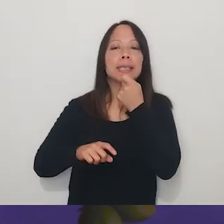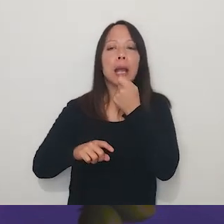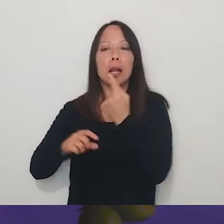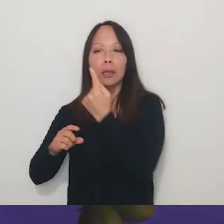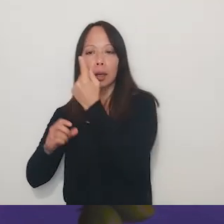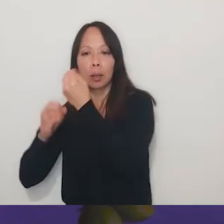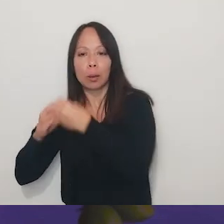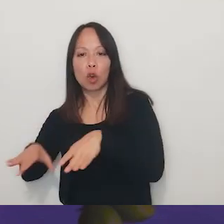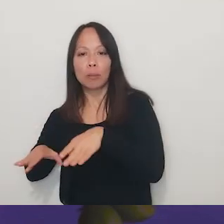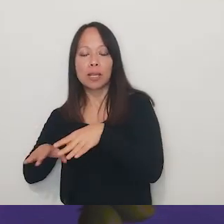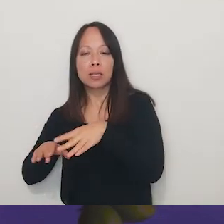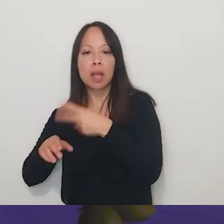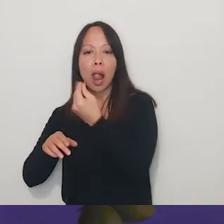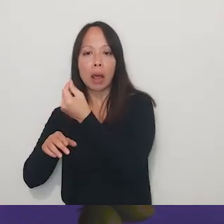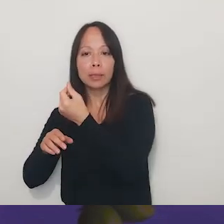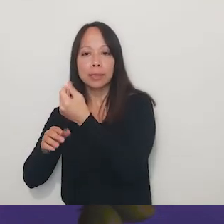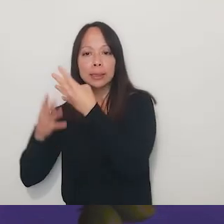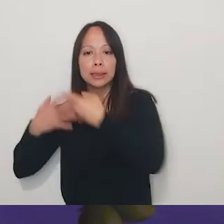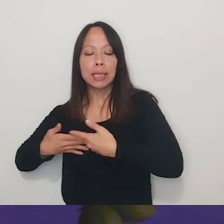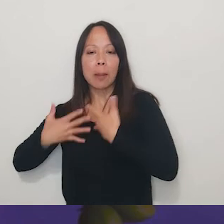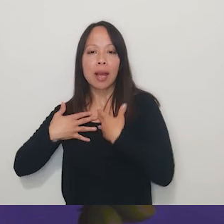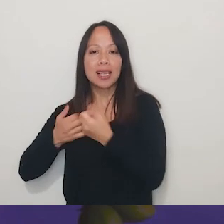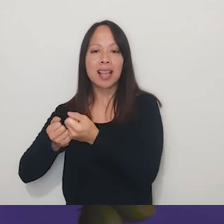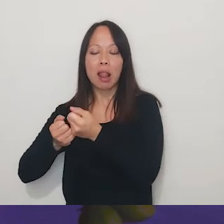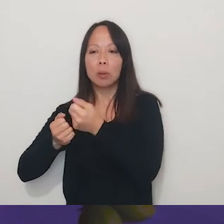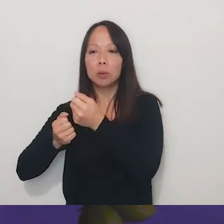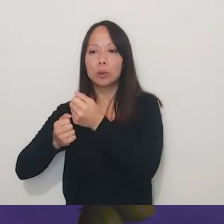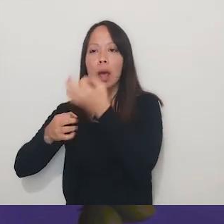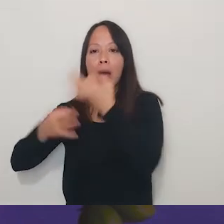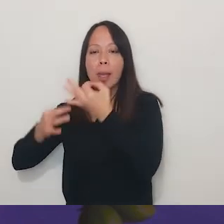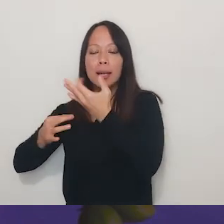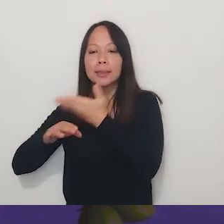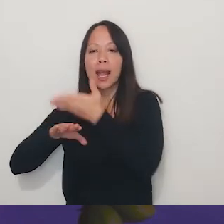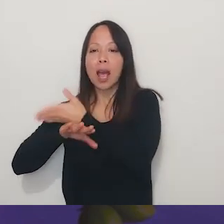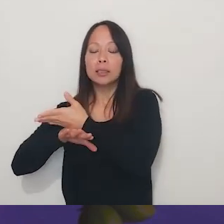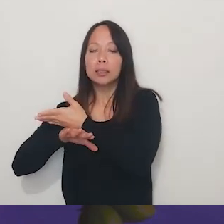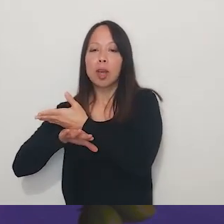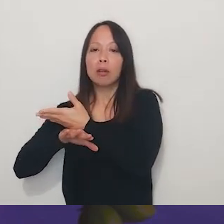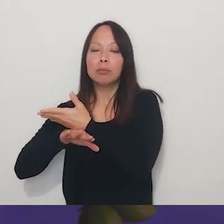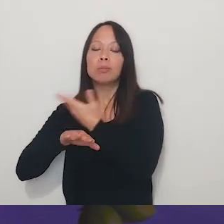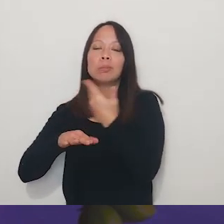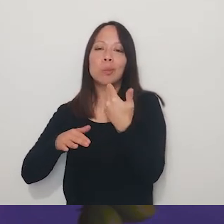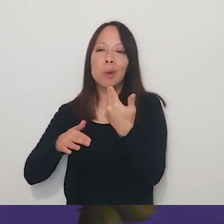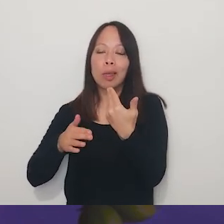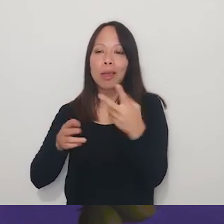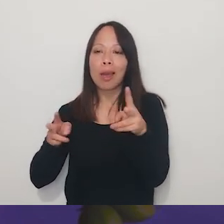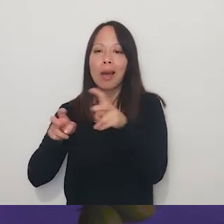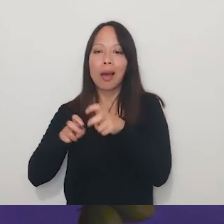al principio, o más o menos el costo en el mismo sistema de salud de los estudios que se había hecho, y había un ahorro